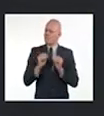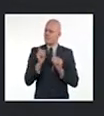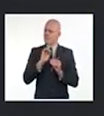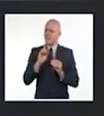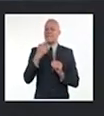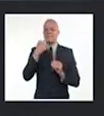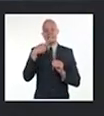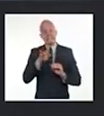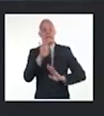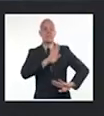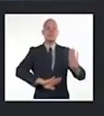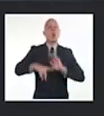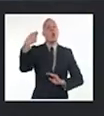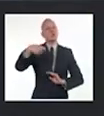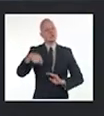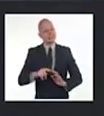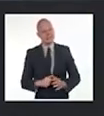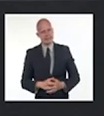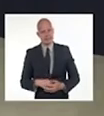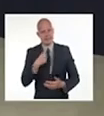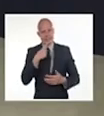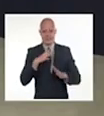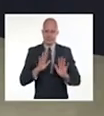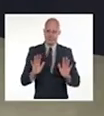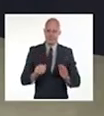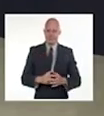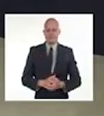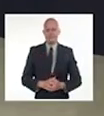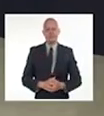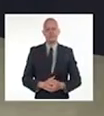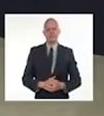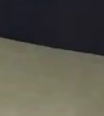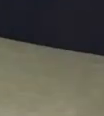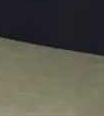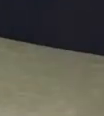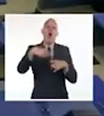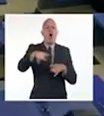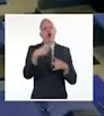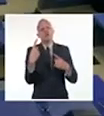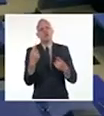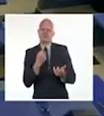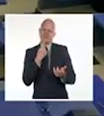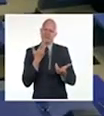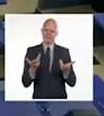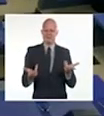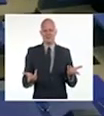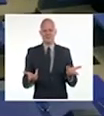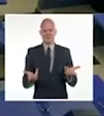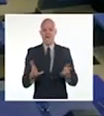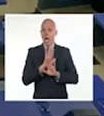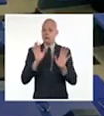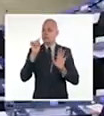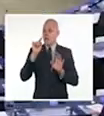prever que sea lo más probablemente una resolución que pueda ser aprobada, teniendo en cuenta la composición